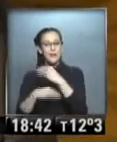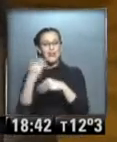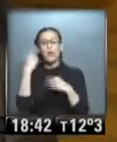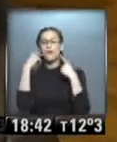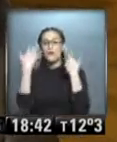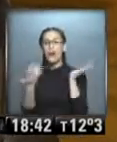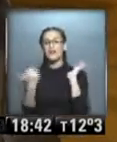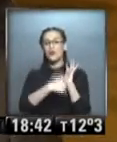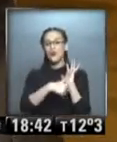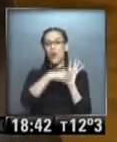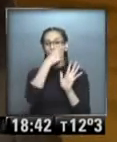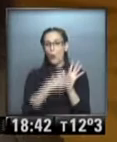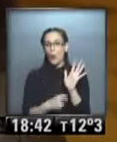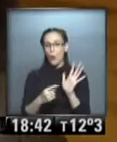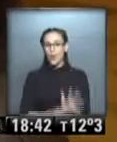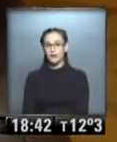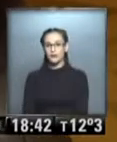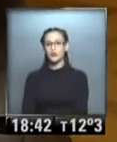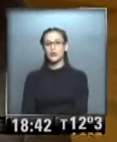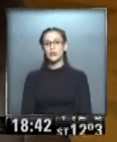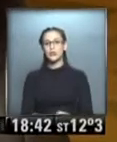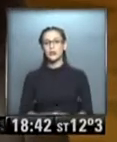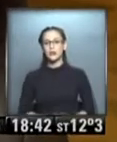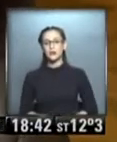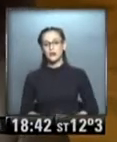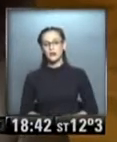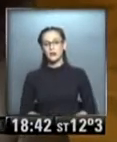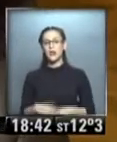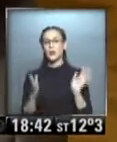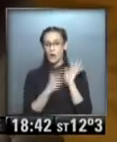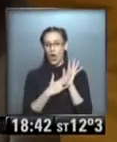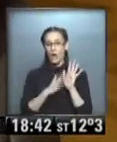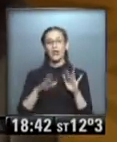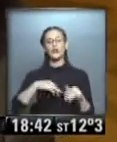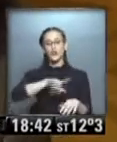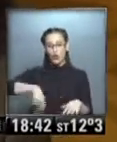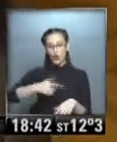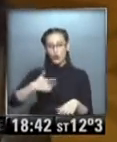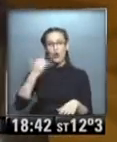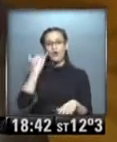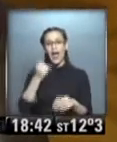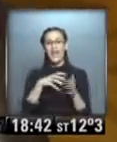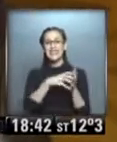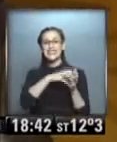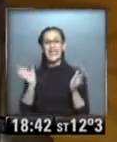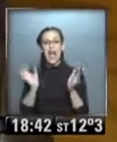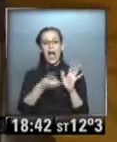documentos correspondientes y los certificados correspondientes. Entonces nosotros lo vamos a retirar del padrón de infractores.